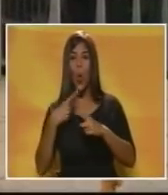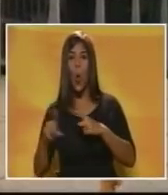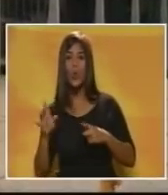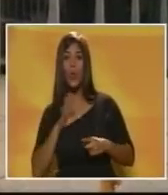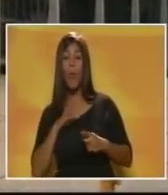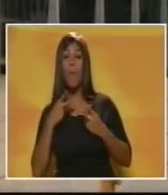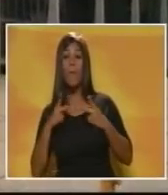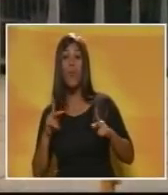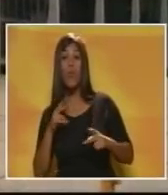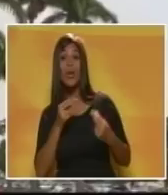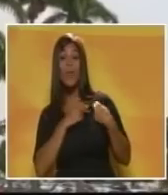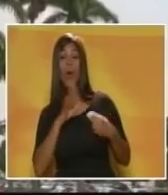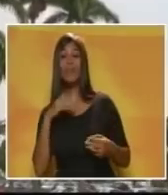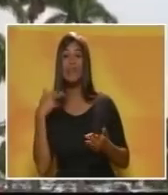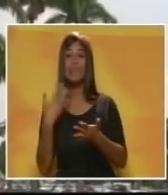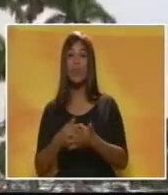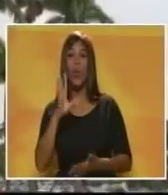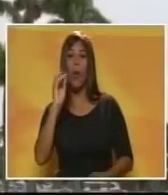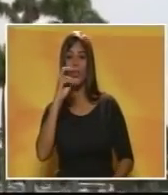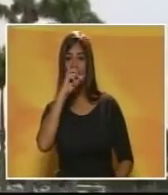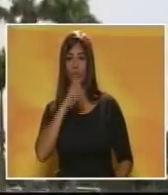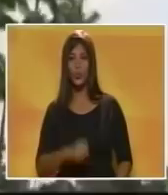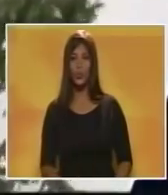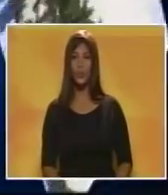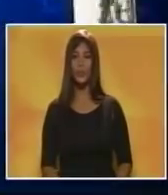recursos públicos durante 40 años.